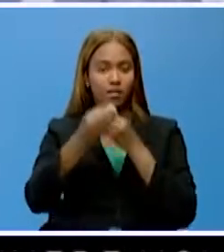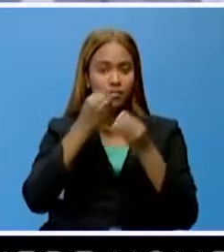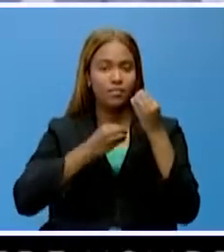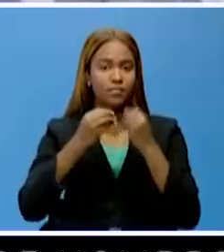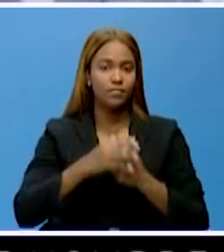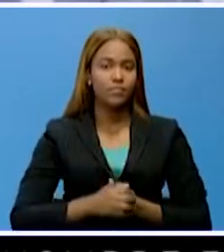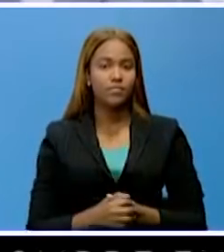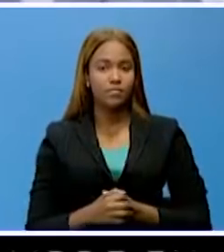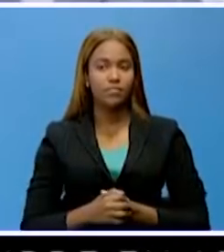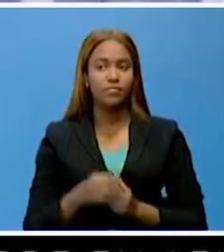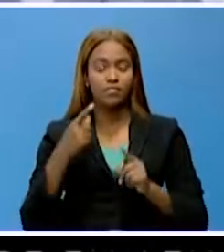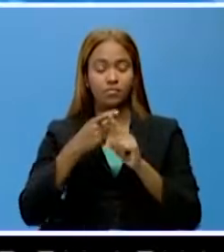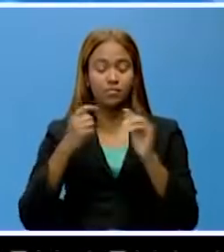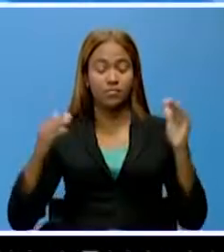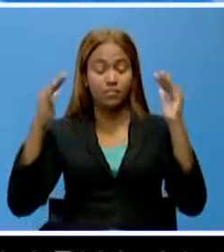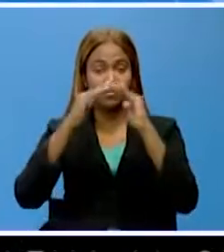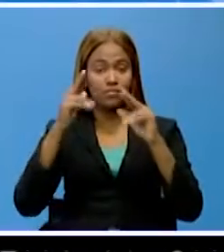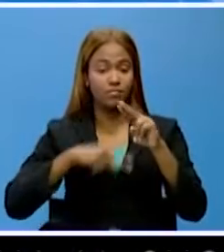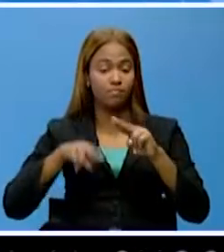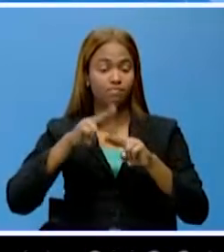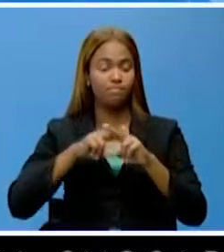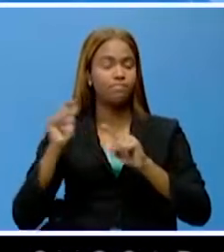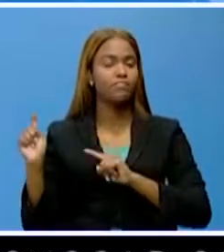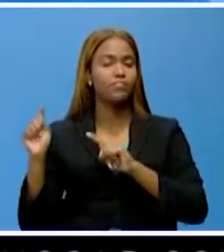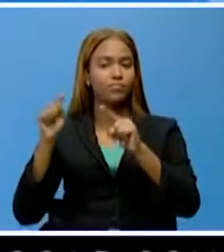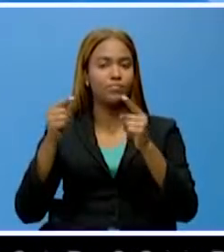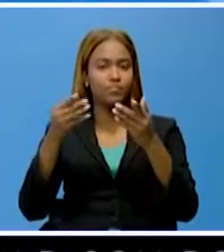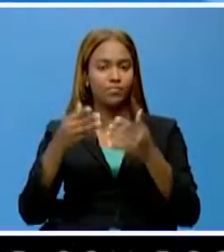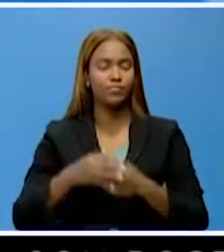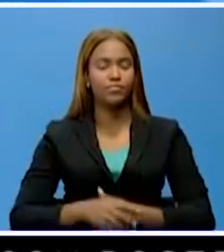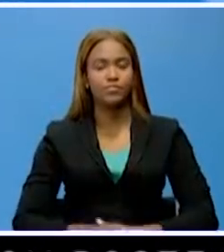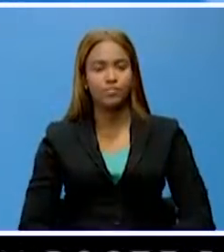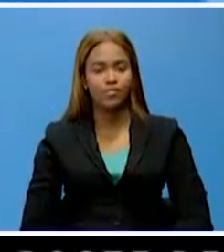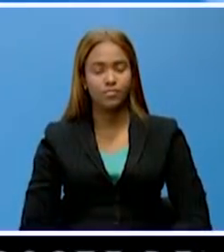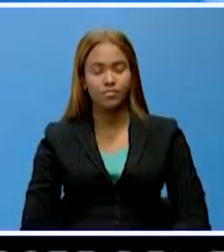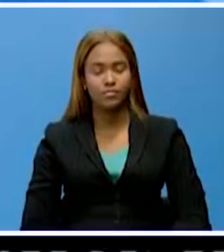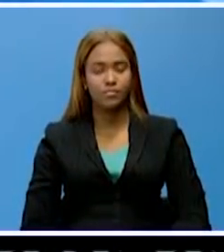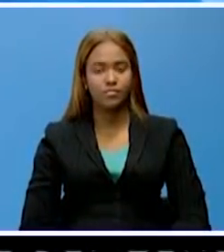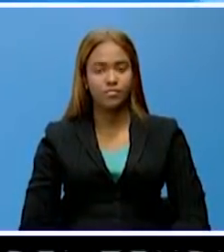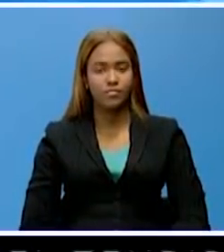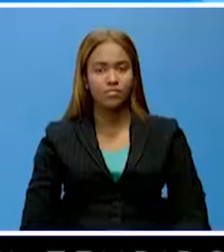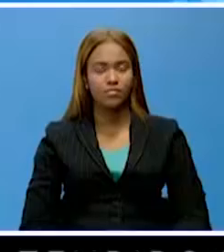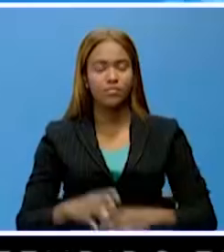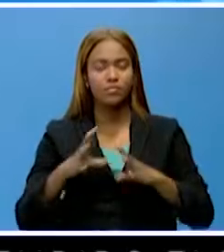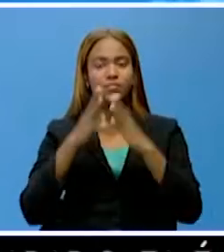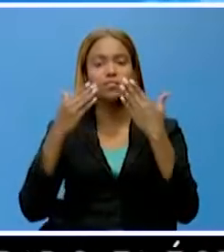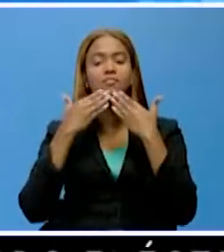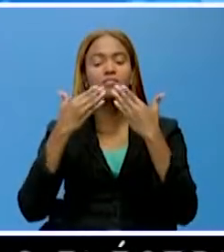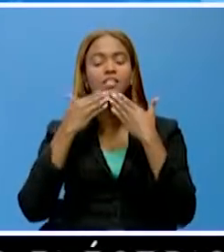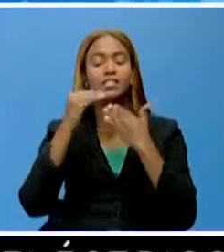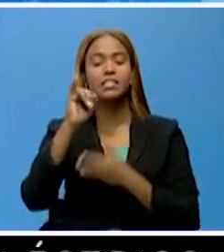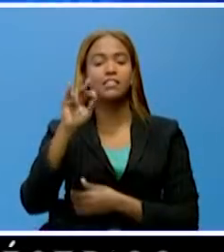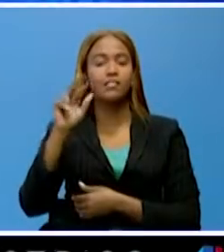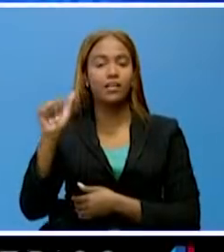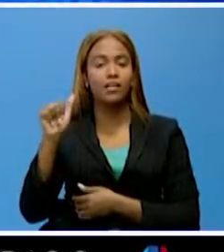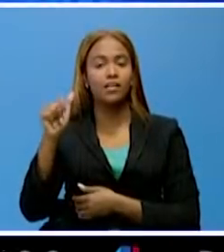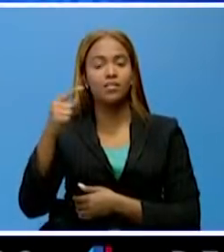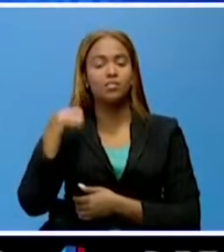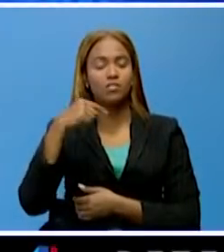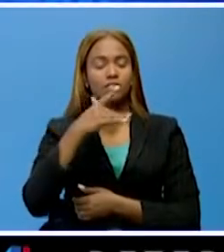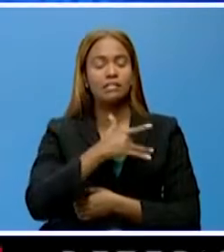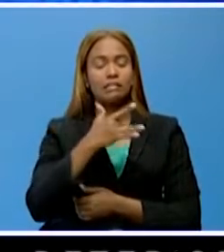alimentación. Desde el Palacio Nacional regresamos con ustedes a los estudios. Muchísimas gracias, Silvia. Nada mejor que